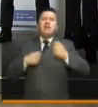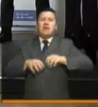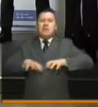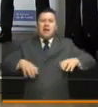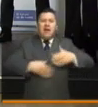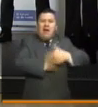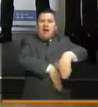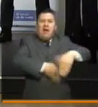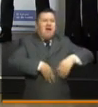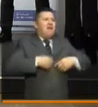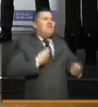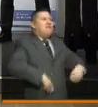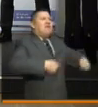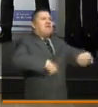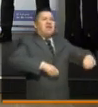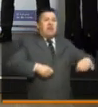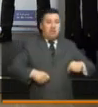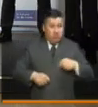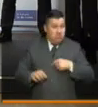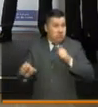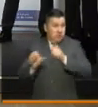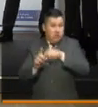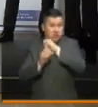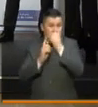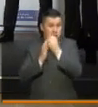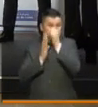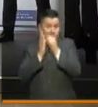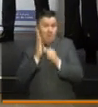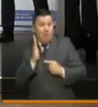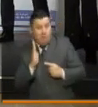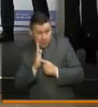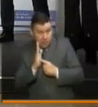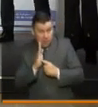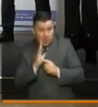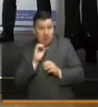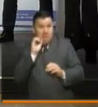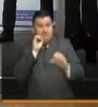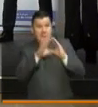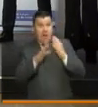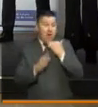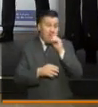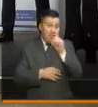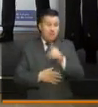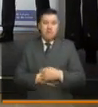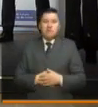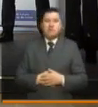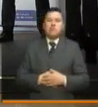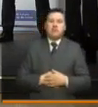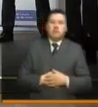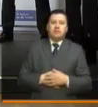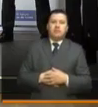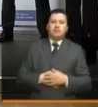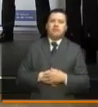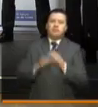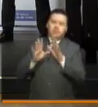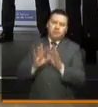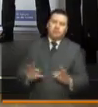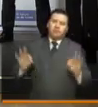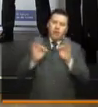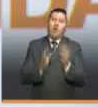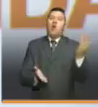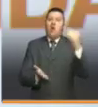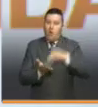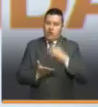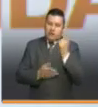que están dentro de este ingreso solidario y el recurso como se entregara bancarizado entonces es importante volver a